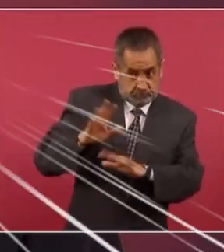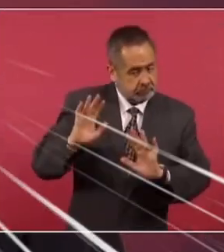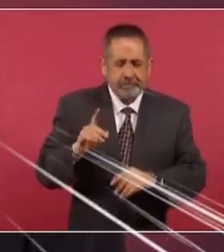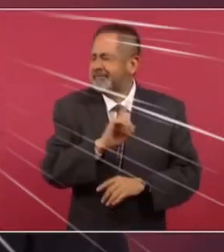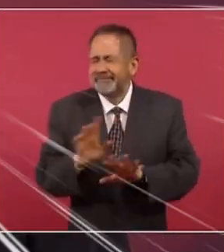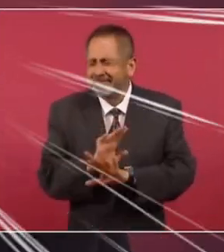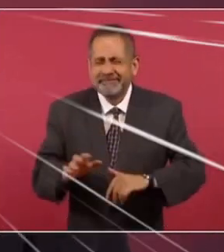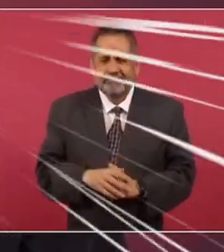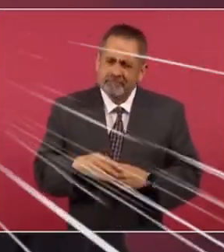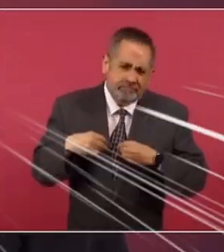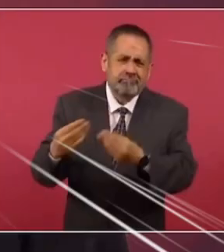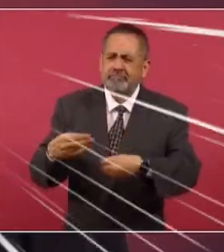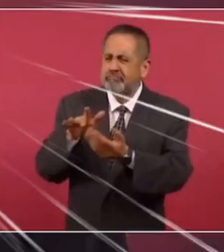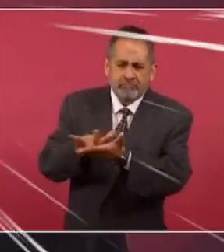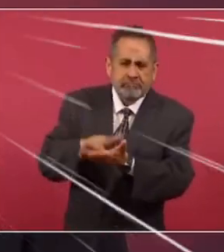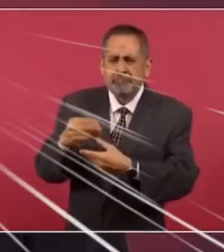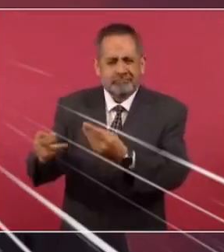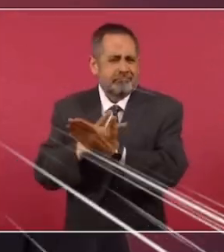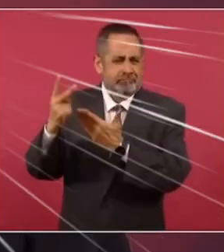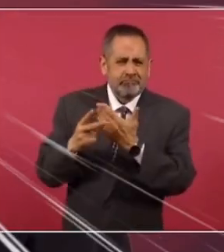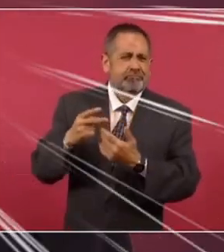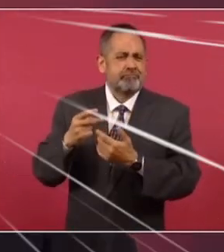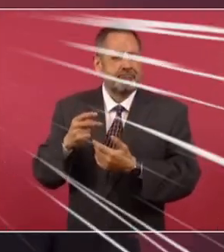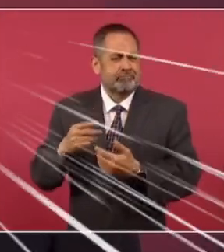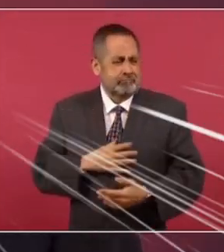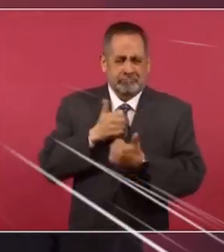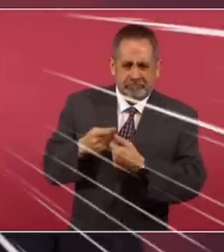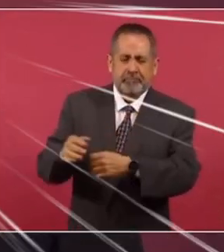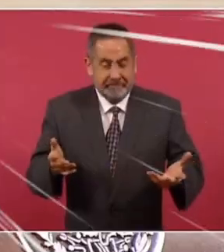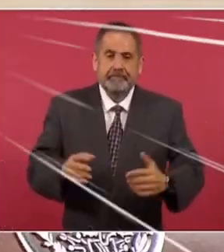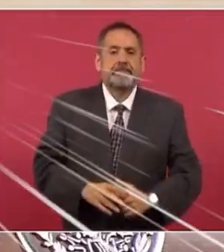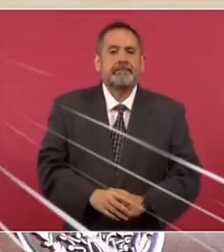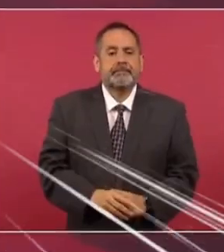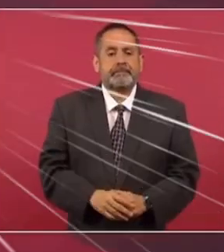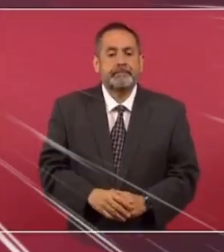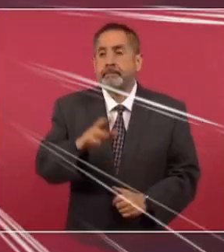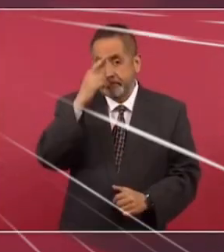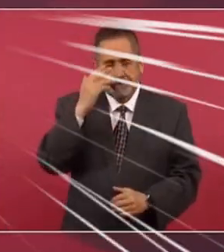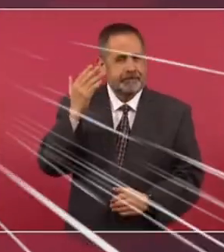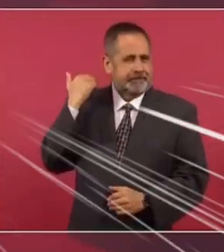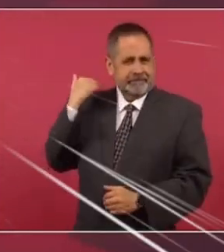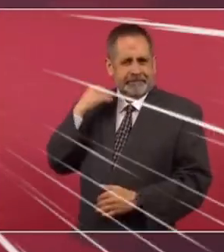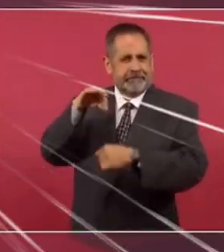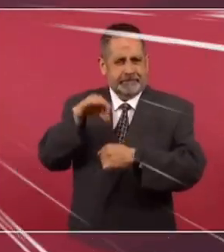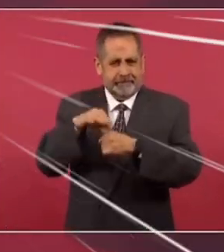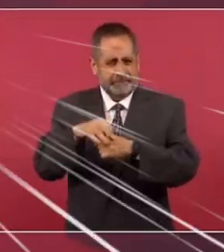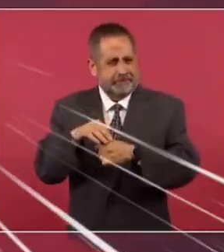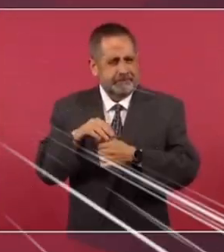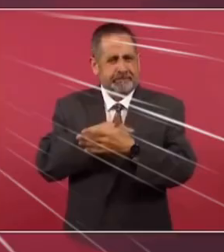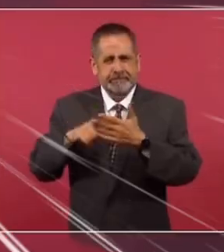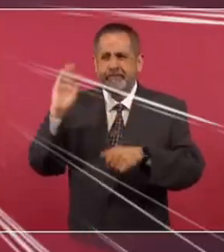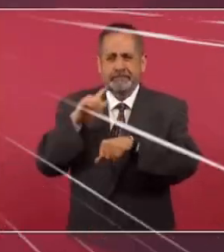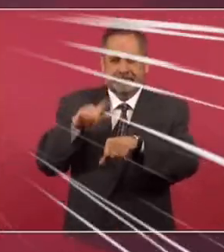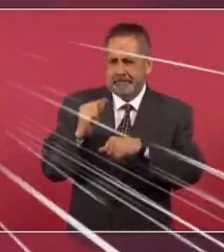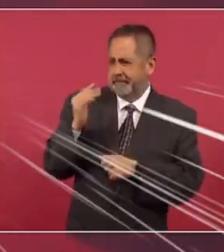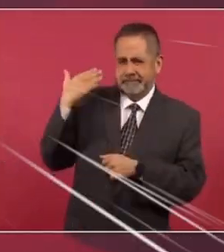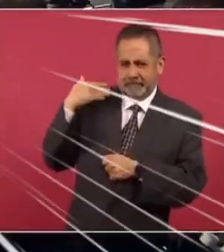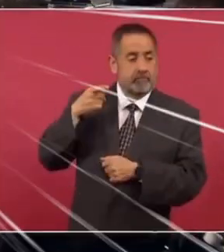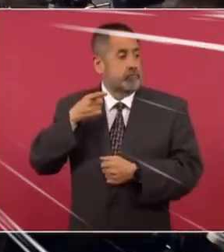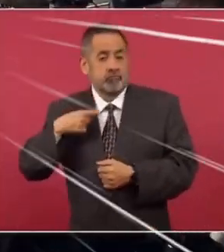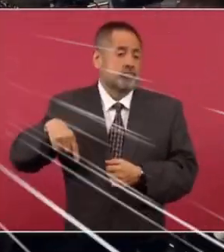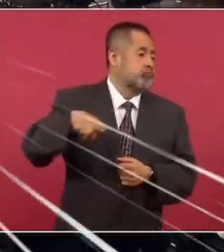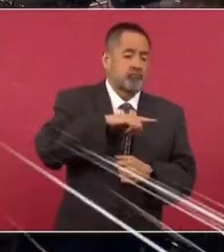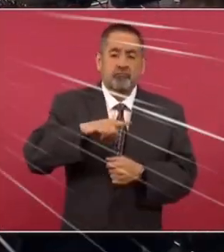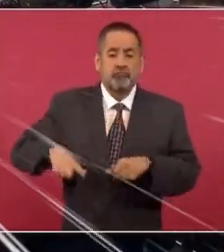la entrega de programas de bienestar, que no se repartan despensas. En la elección intermedia federal suscribimos una carta a todos